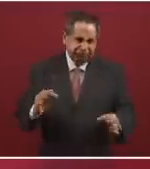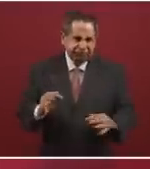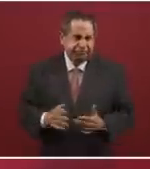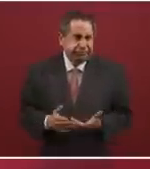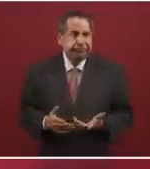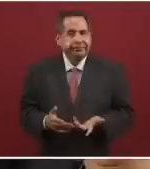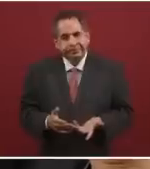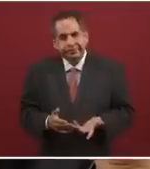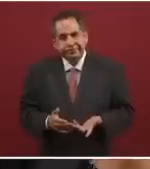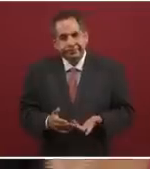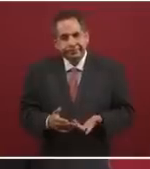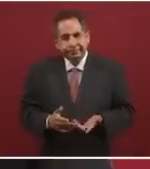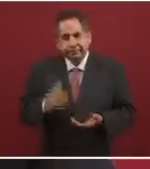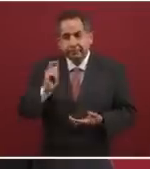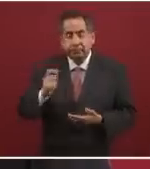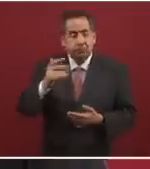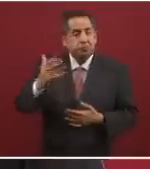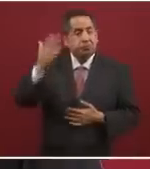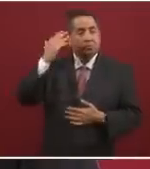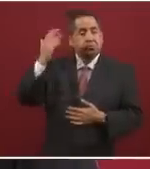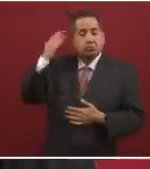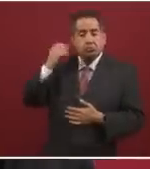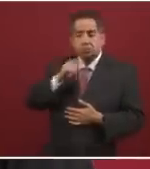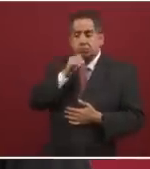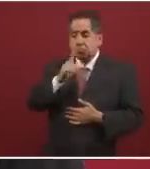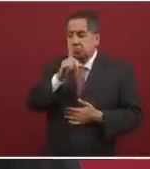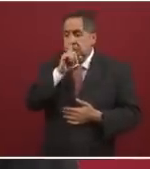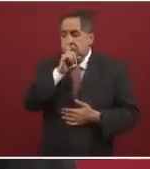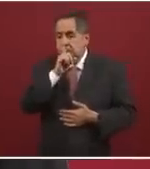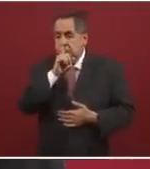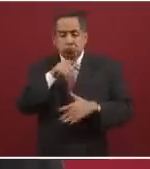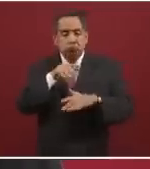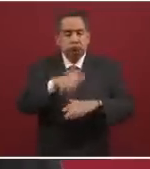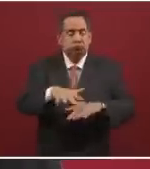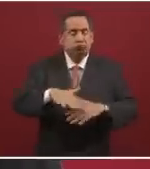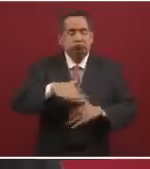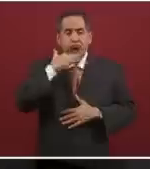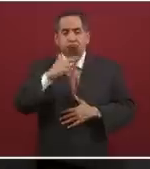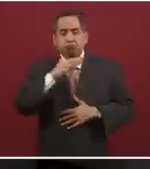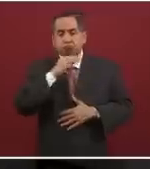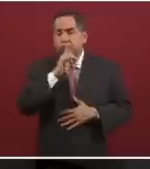Lo que pasa, no se hablaba ni siquiera de la corrupción.